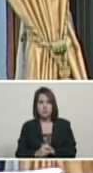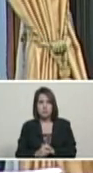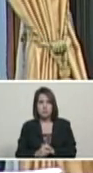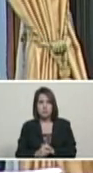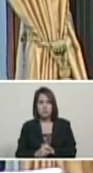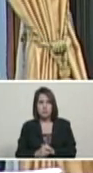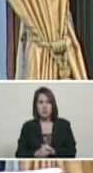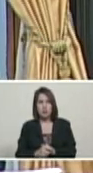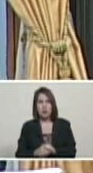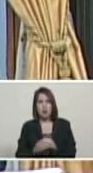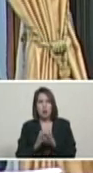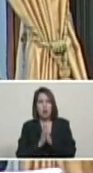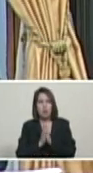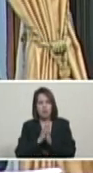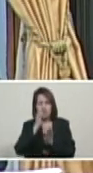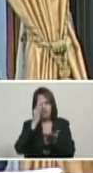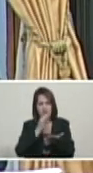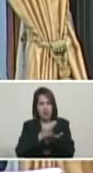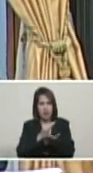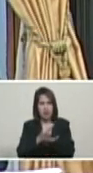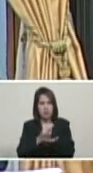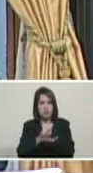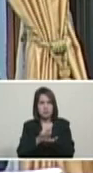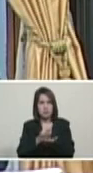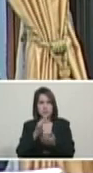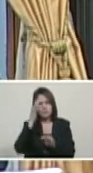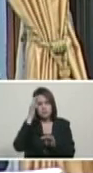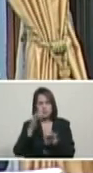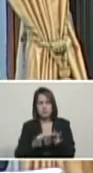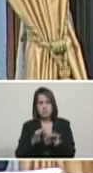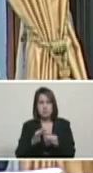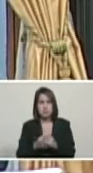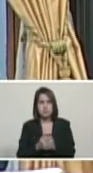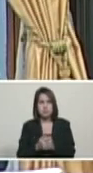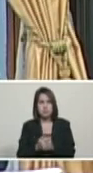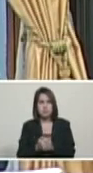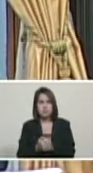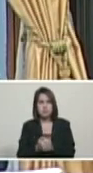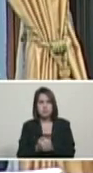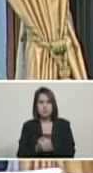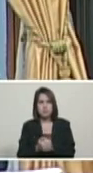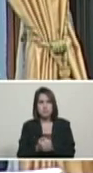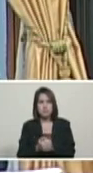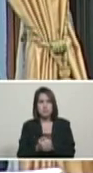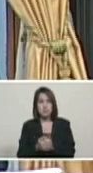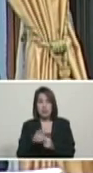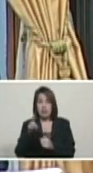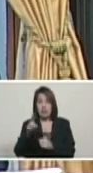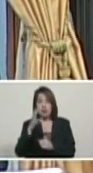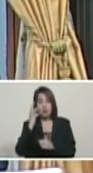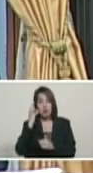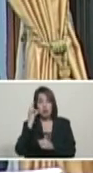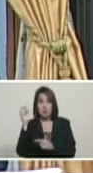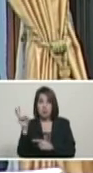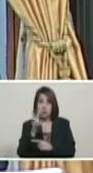con mucha fe, sus oraciones, sus bendiciones, de ti, mujer venezolana, sí, de